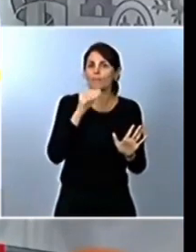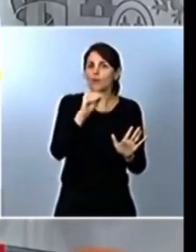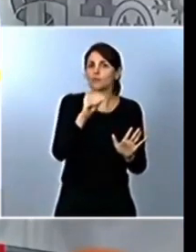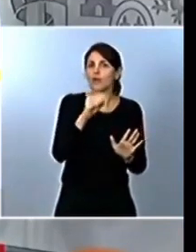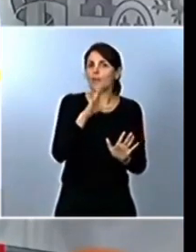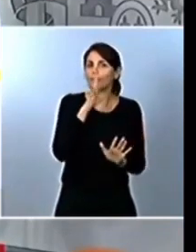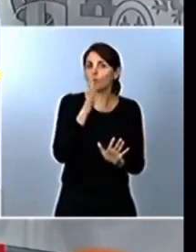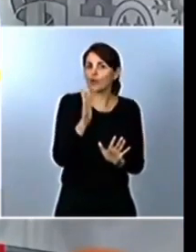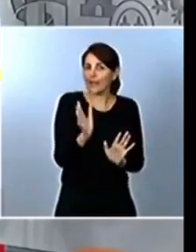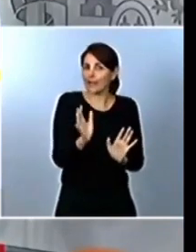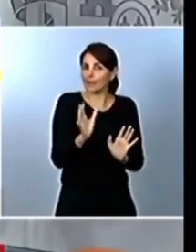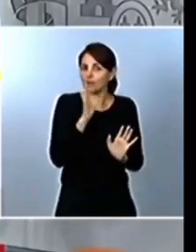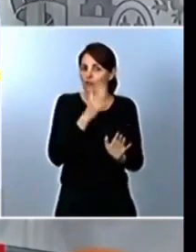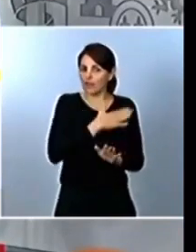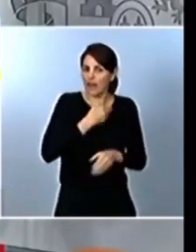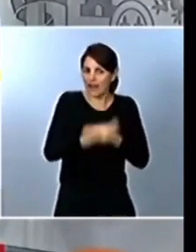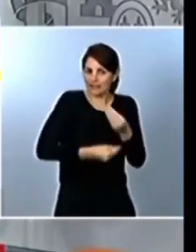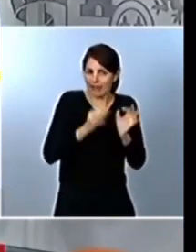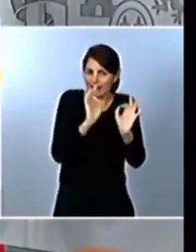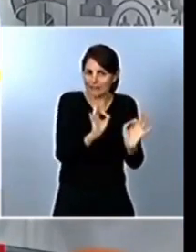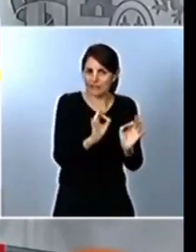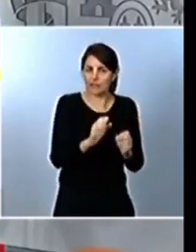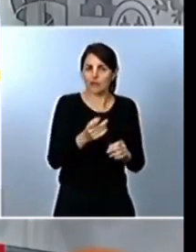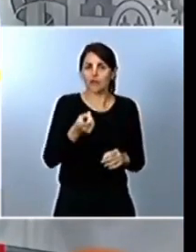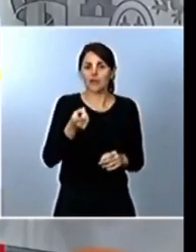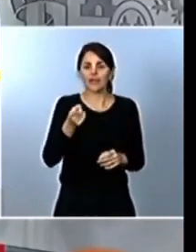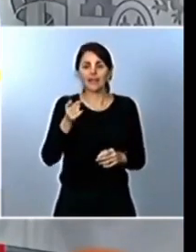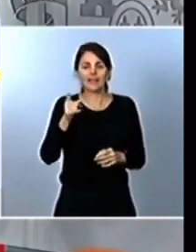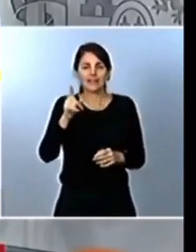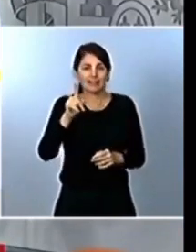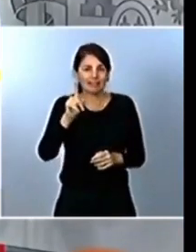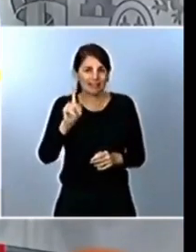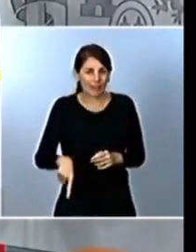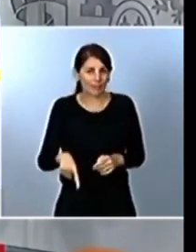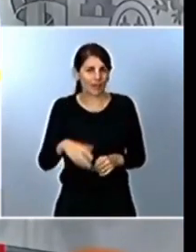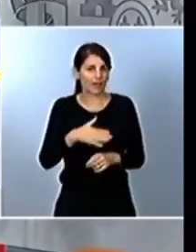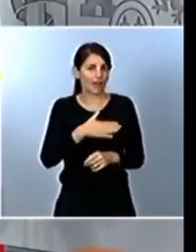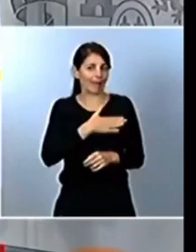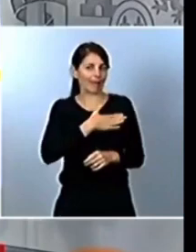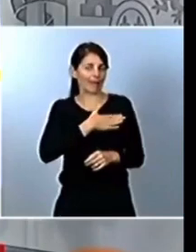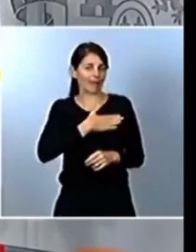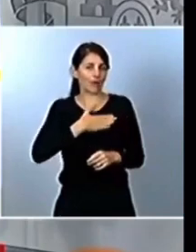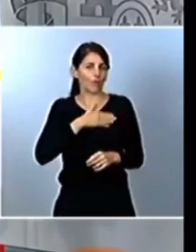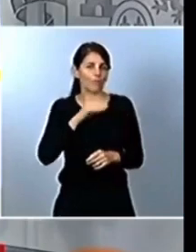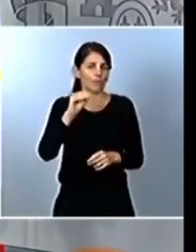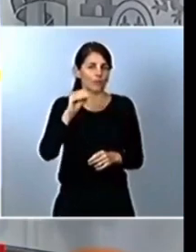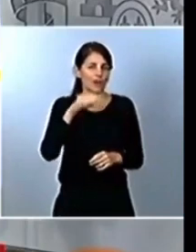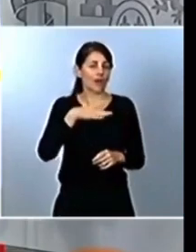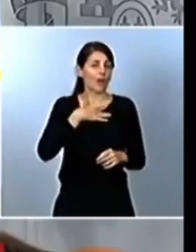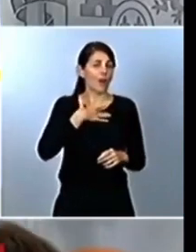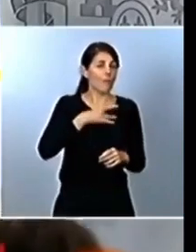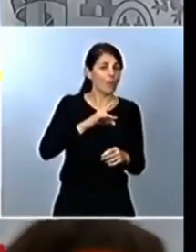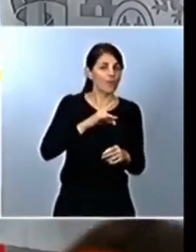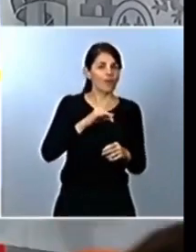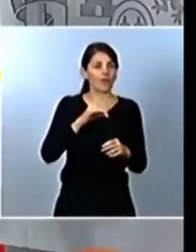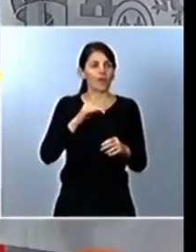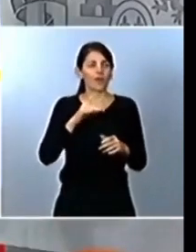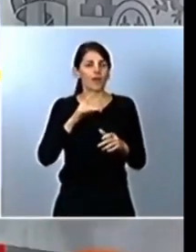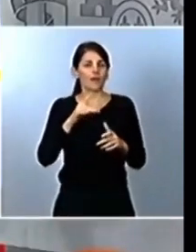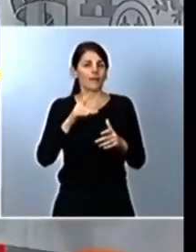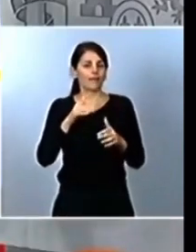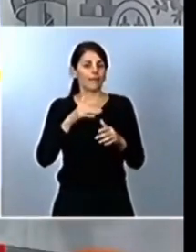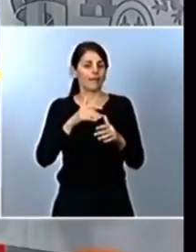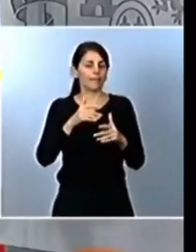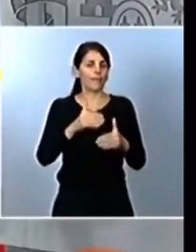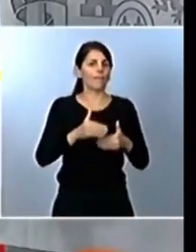que no interfiera la hipotética negociación de las prórrogas con la negociación de los presupuestos generales del Estado. Nada más,